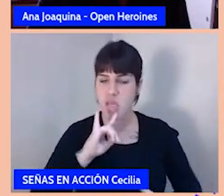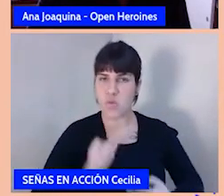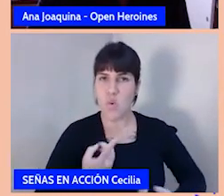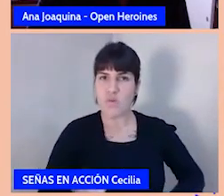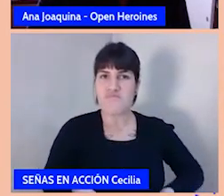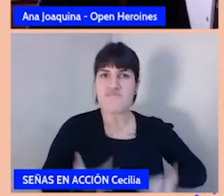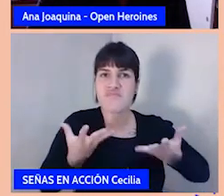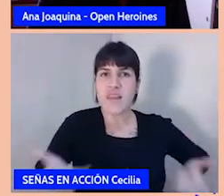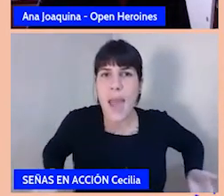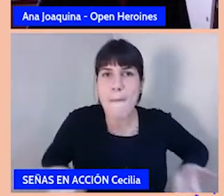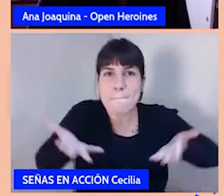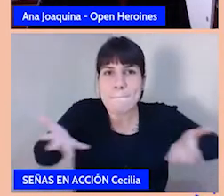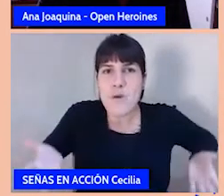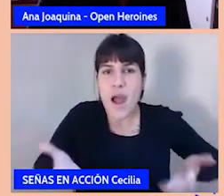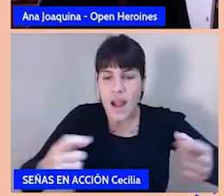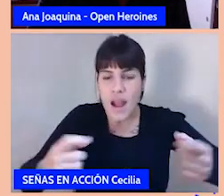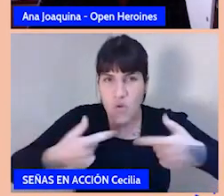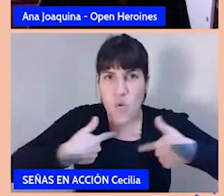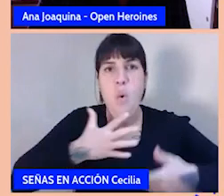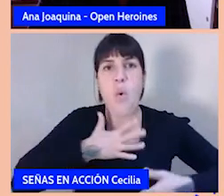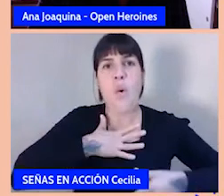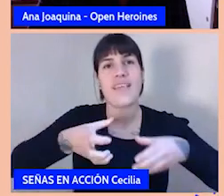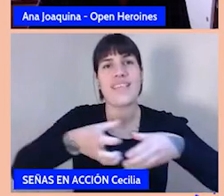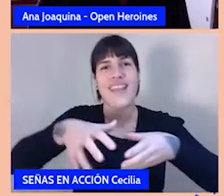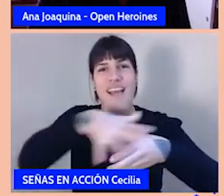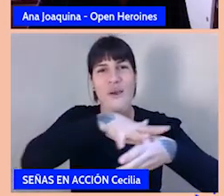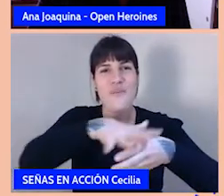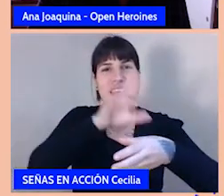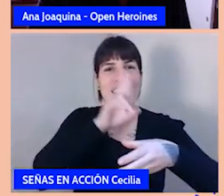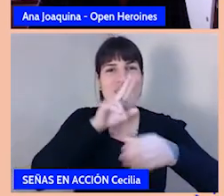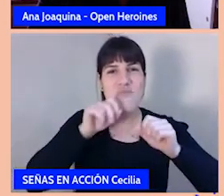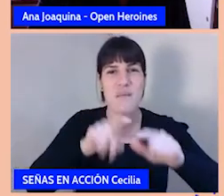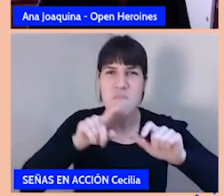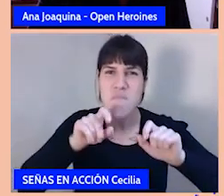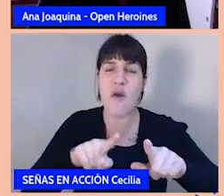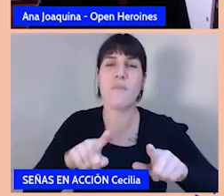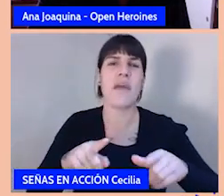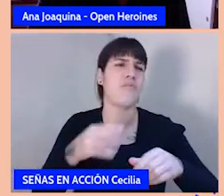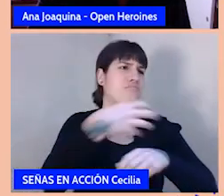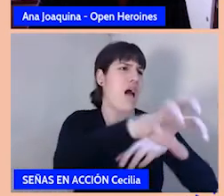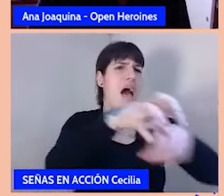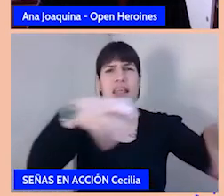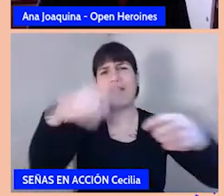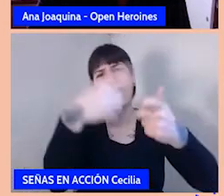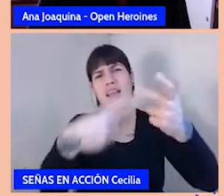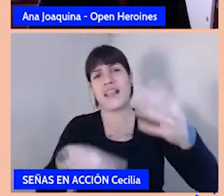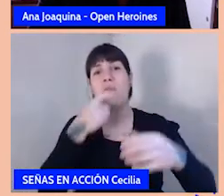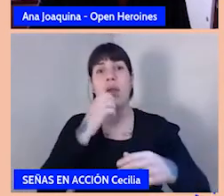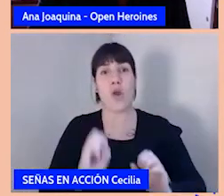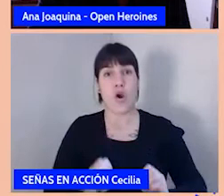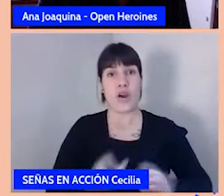propias. En muchísimas áreas, ¿no? Ya sea para impulsar el espíritu emprendedor, la búsqueda de